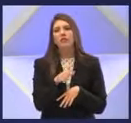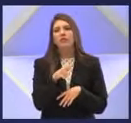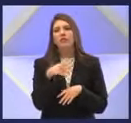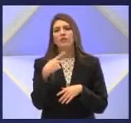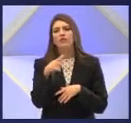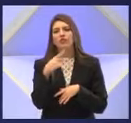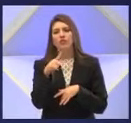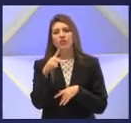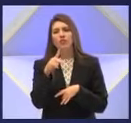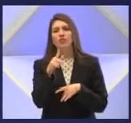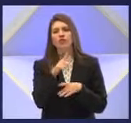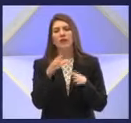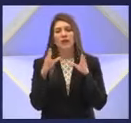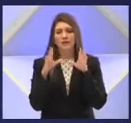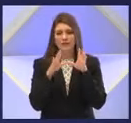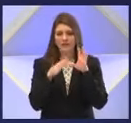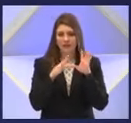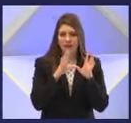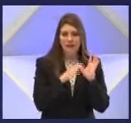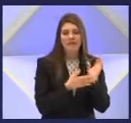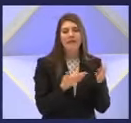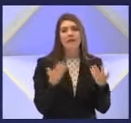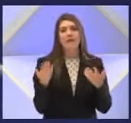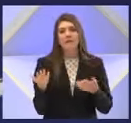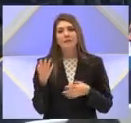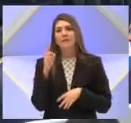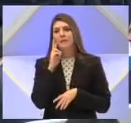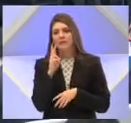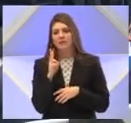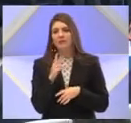escuchar la comisión al ex comisionado adelante